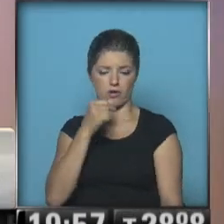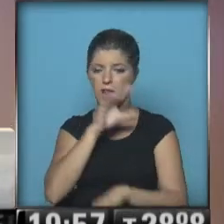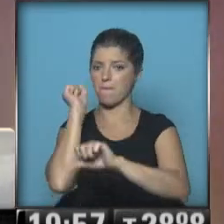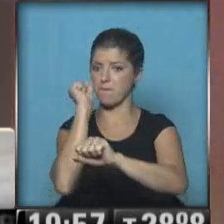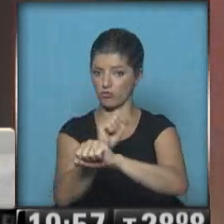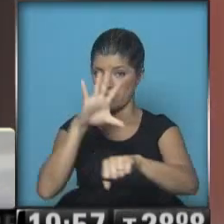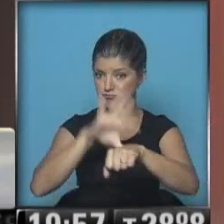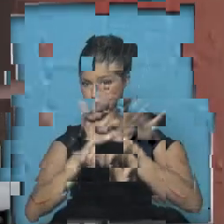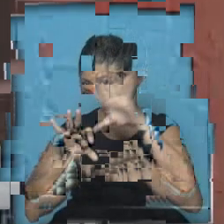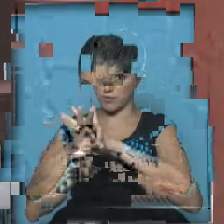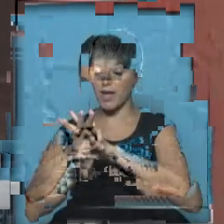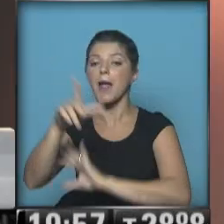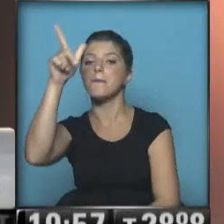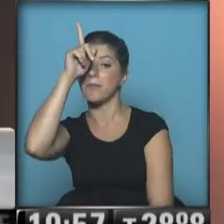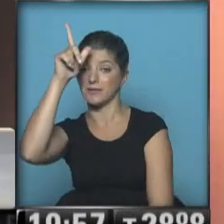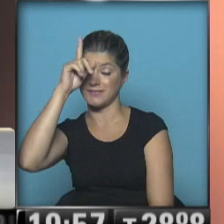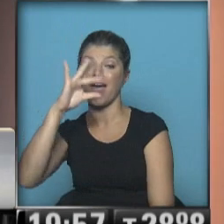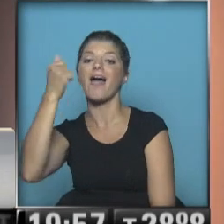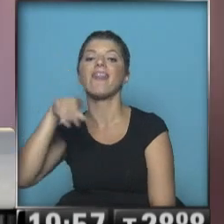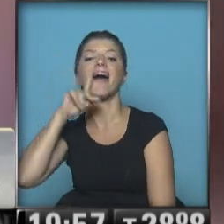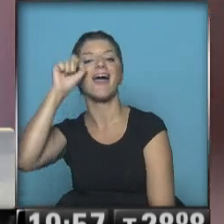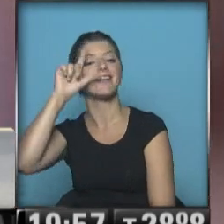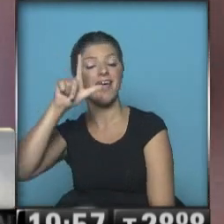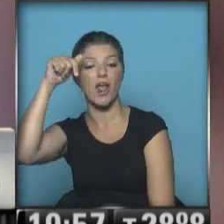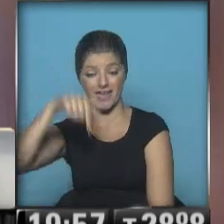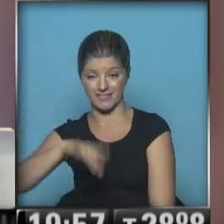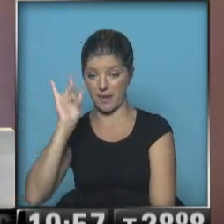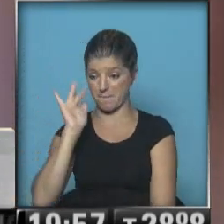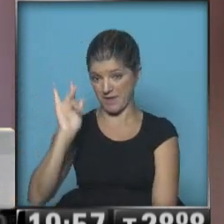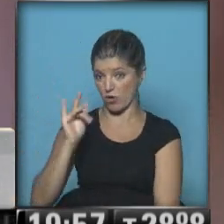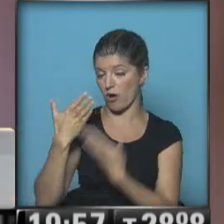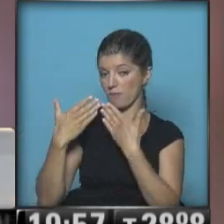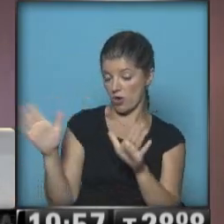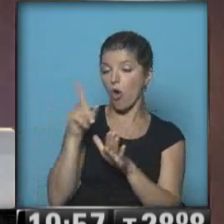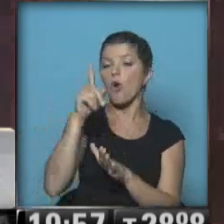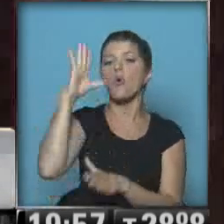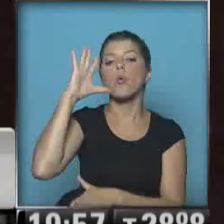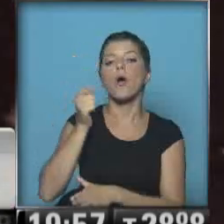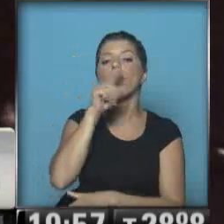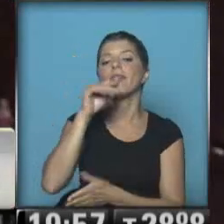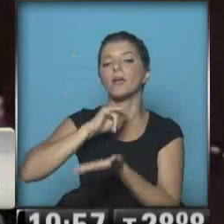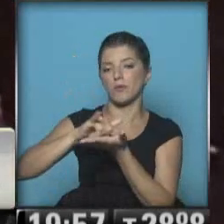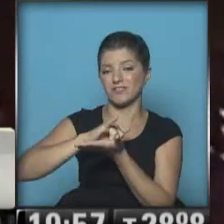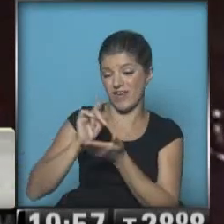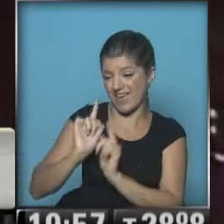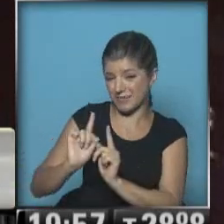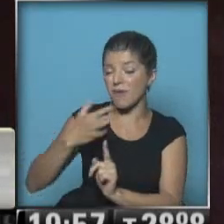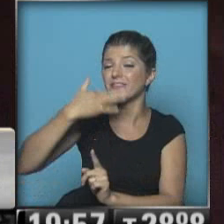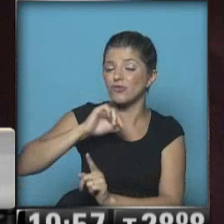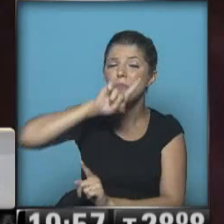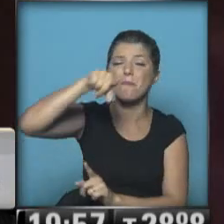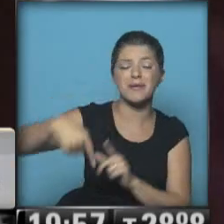oficial. El policía Daniel Pantaleo fue absuelto este miércoles por un jurado de la ciudad de Nueva York. Esta decisión